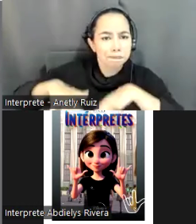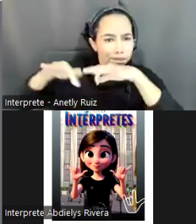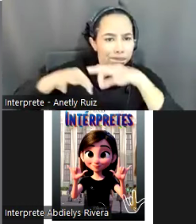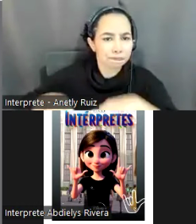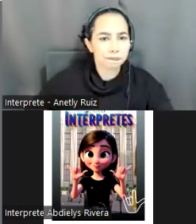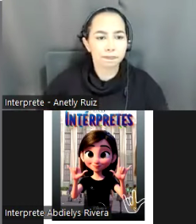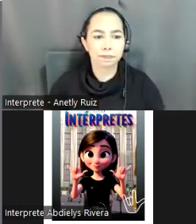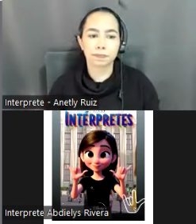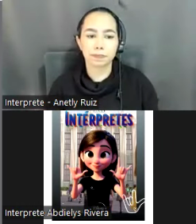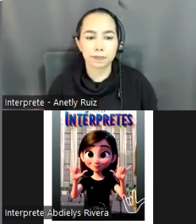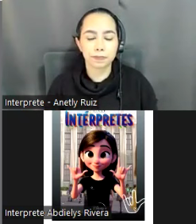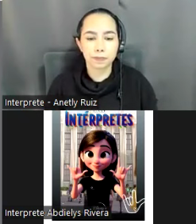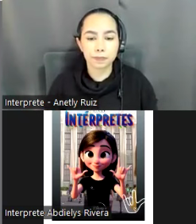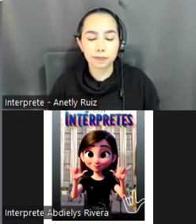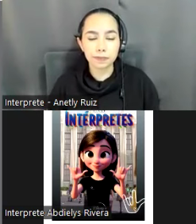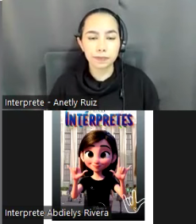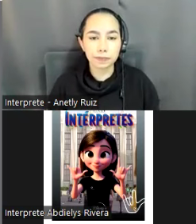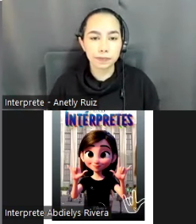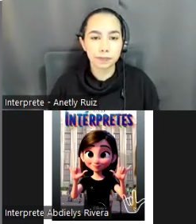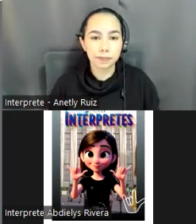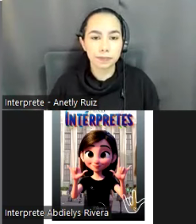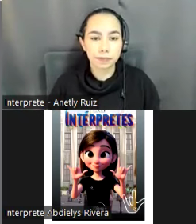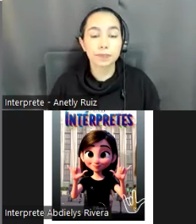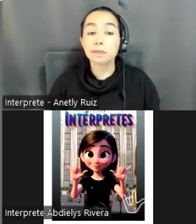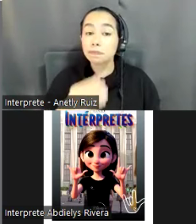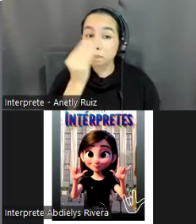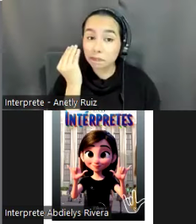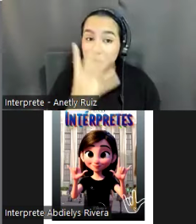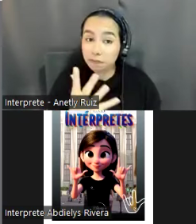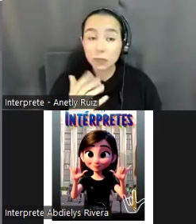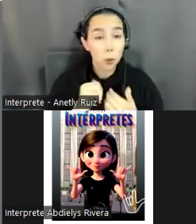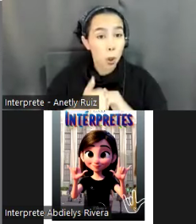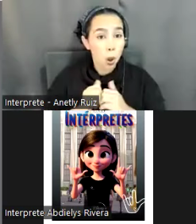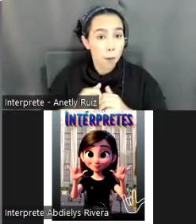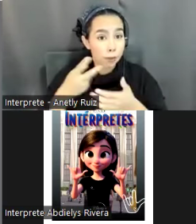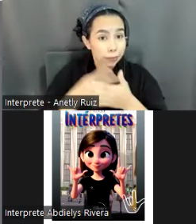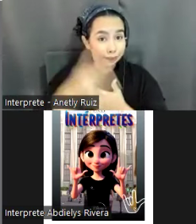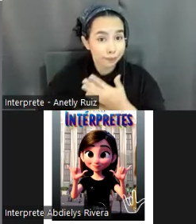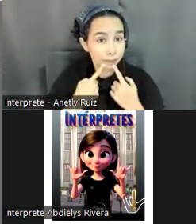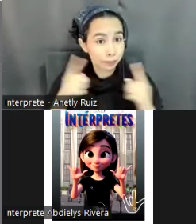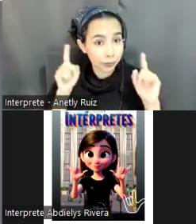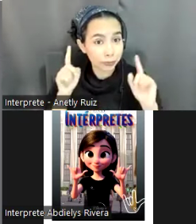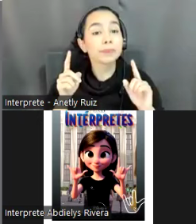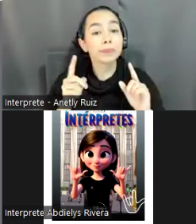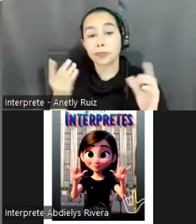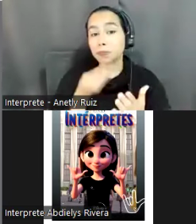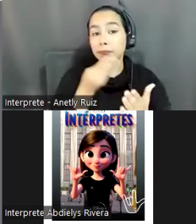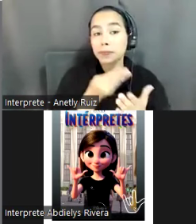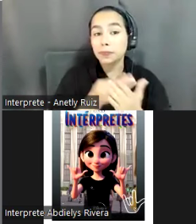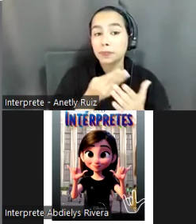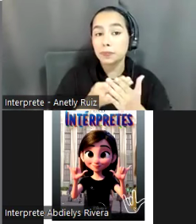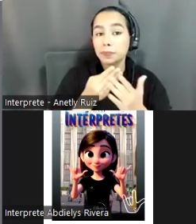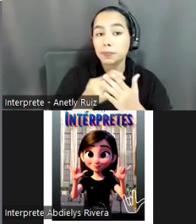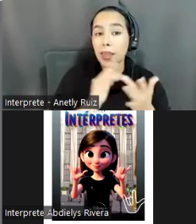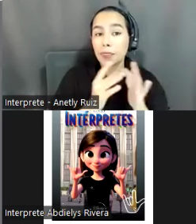Este proyecto es uno auspiciado a través de los fondos del NAS Network of Public Health, a